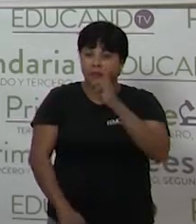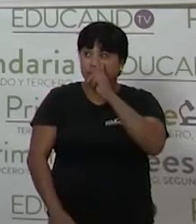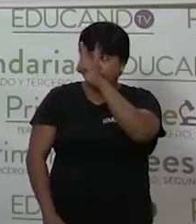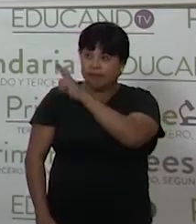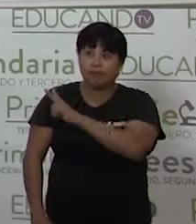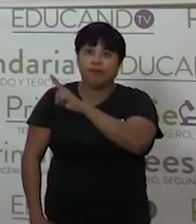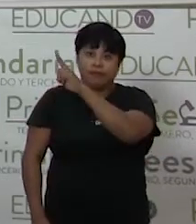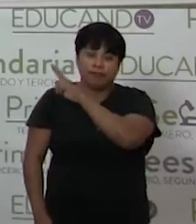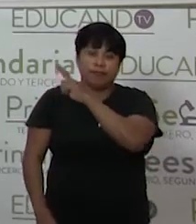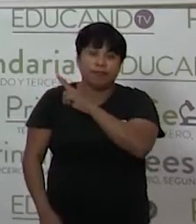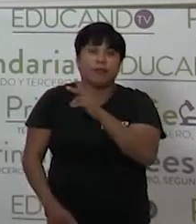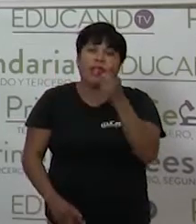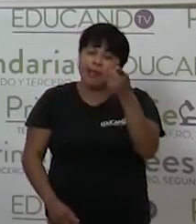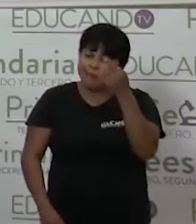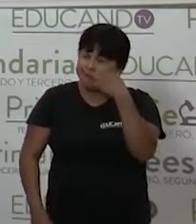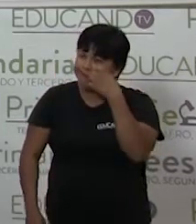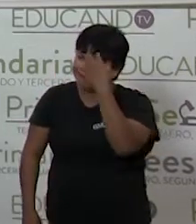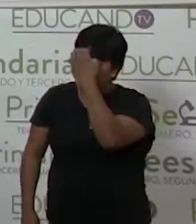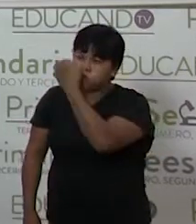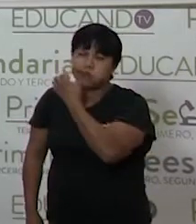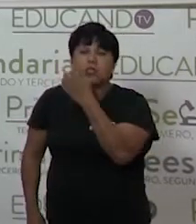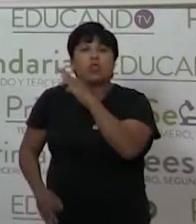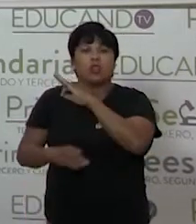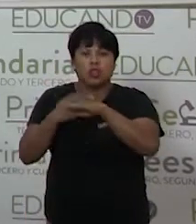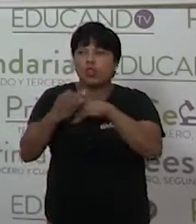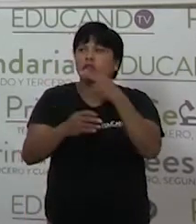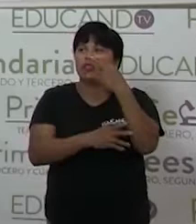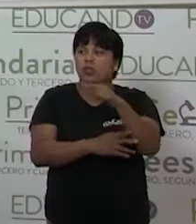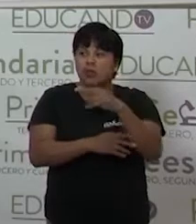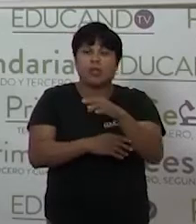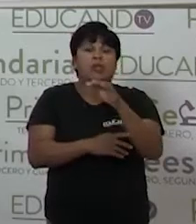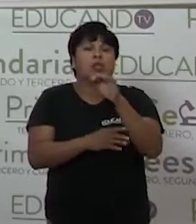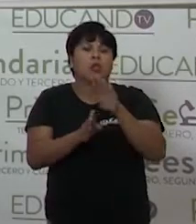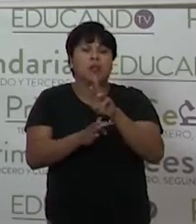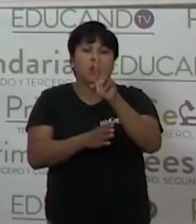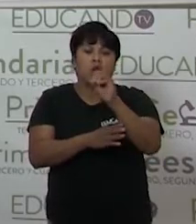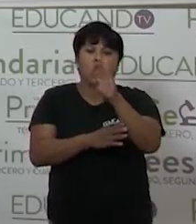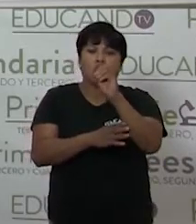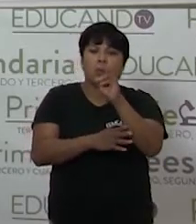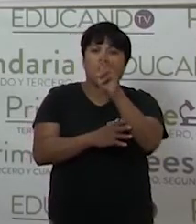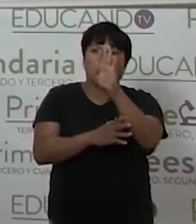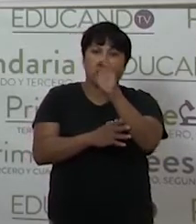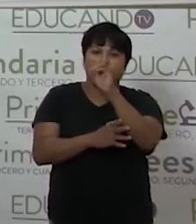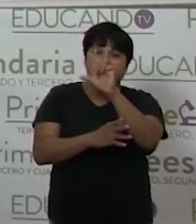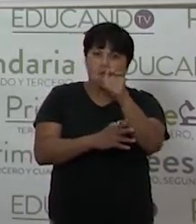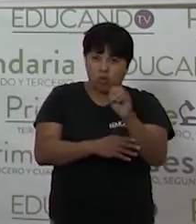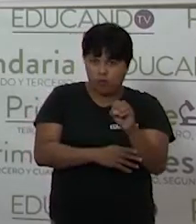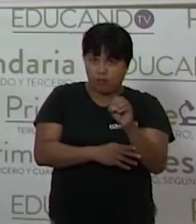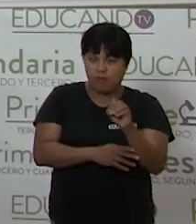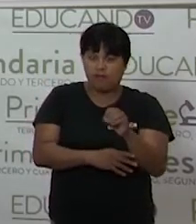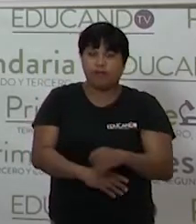observa observa todos los nombres y rollo bollo